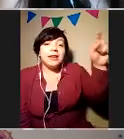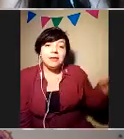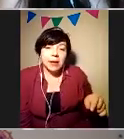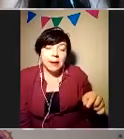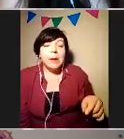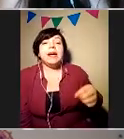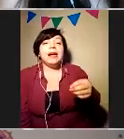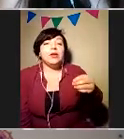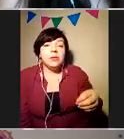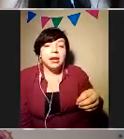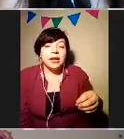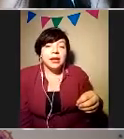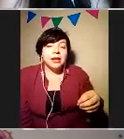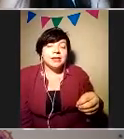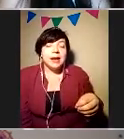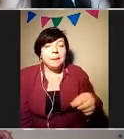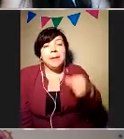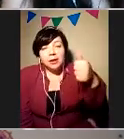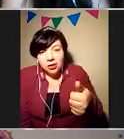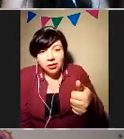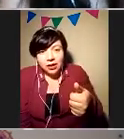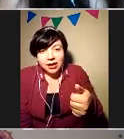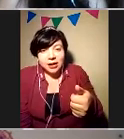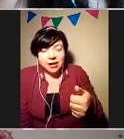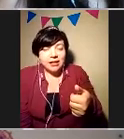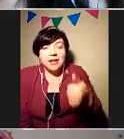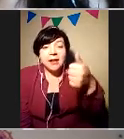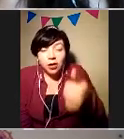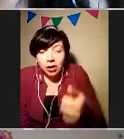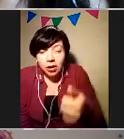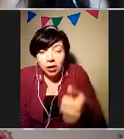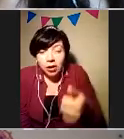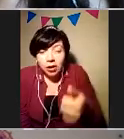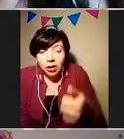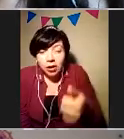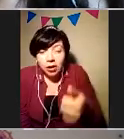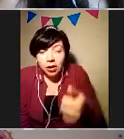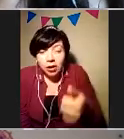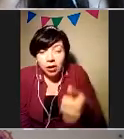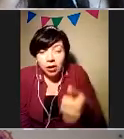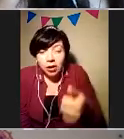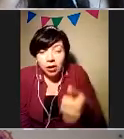influir para que la economía sea menos dañina con la